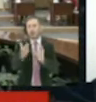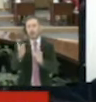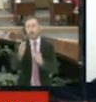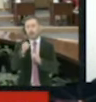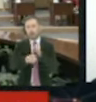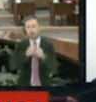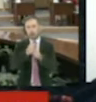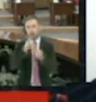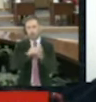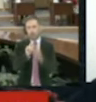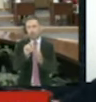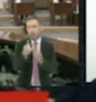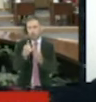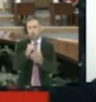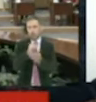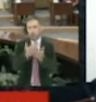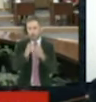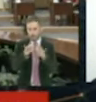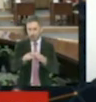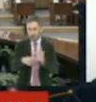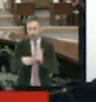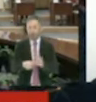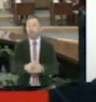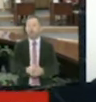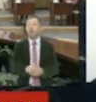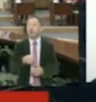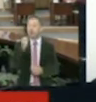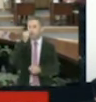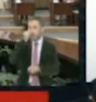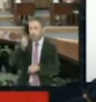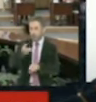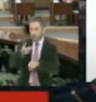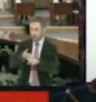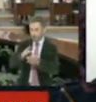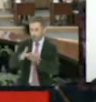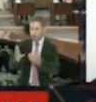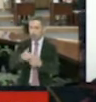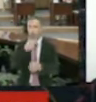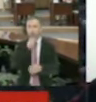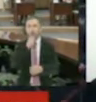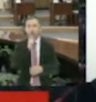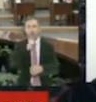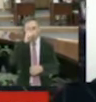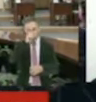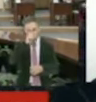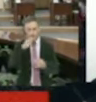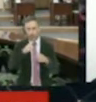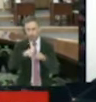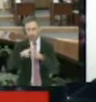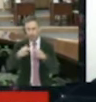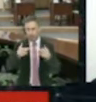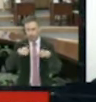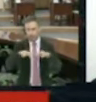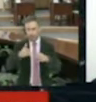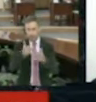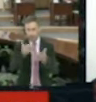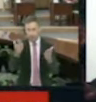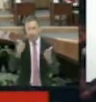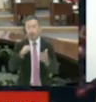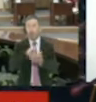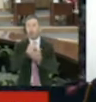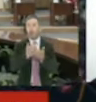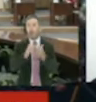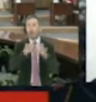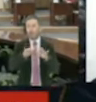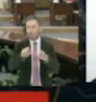Entonces, corremos el riesgo de que en el futuro el presidente pida que el pueblo organice las elecciones presidenciales. O peor aún, esto ayer se me